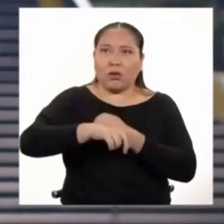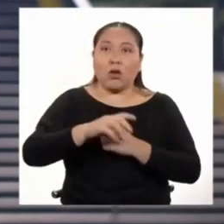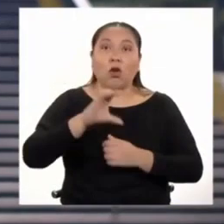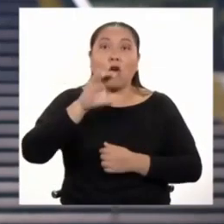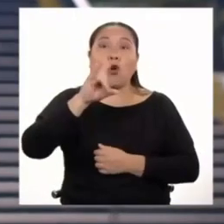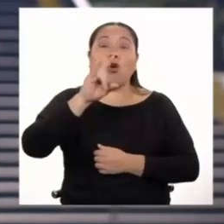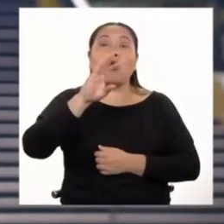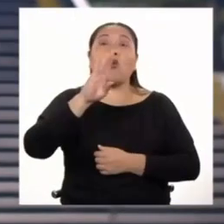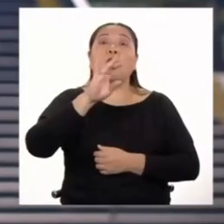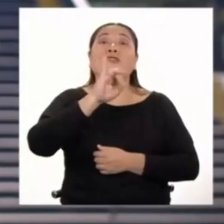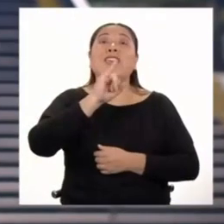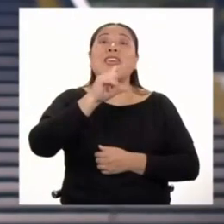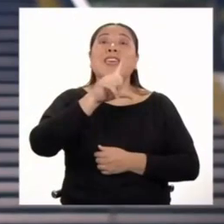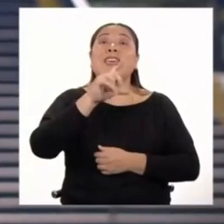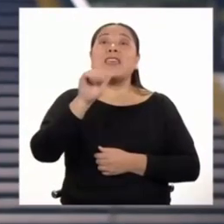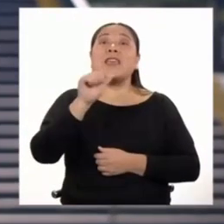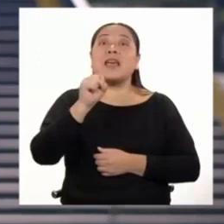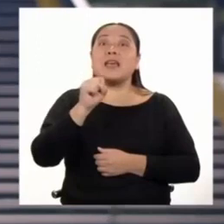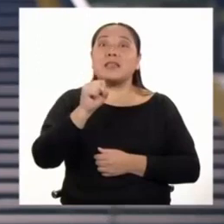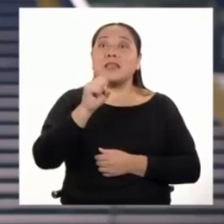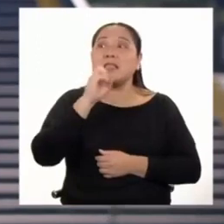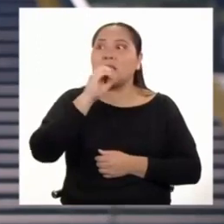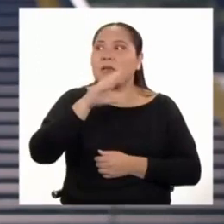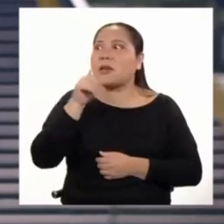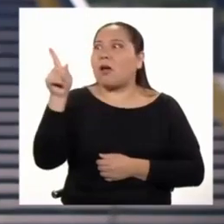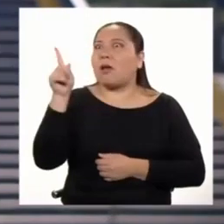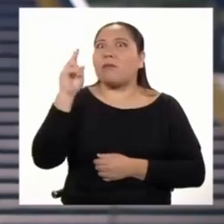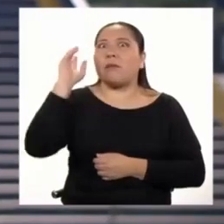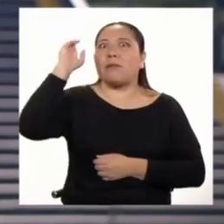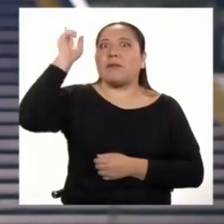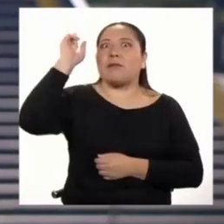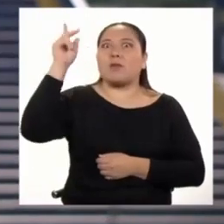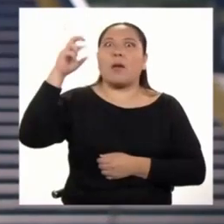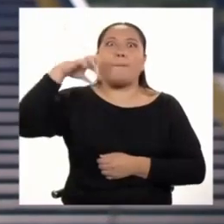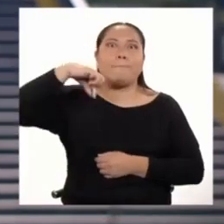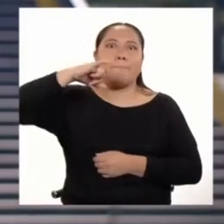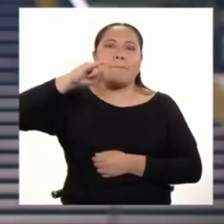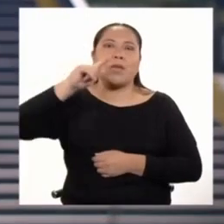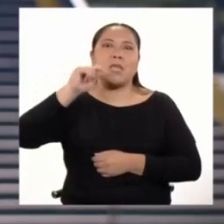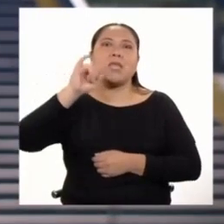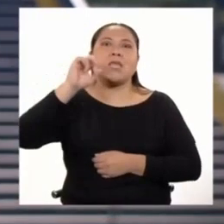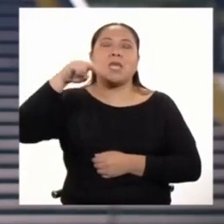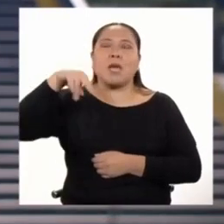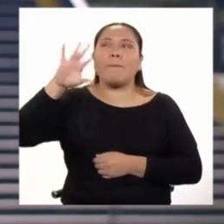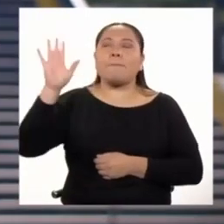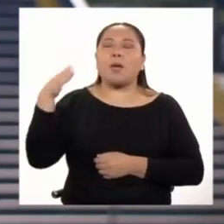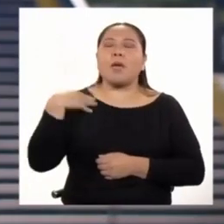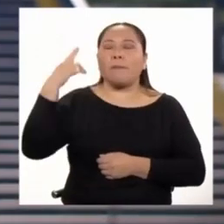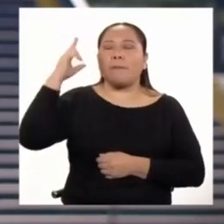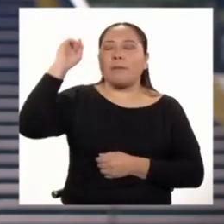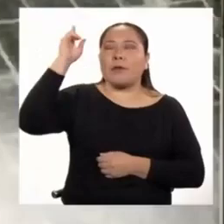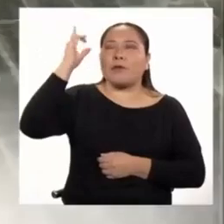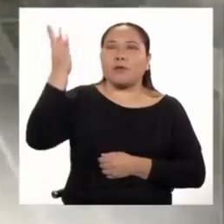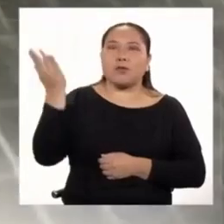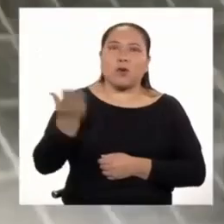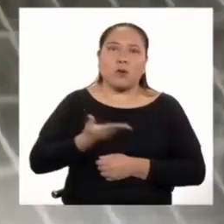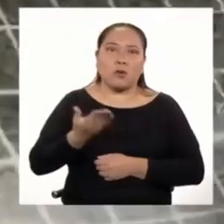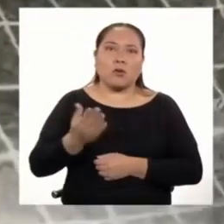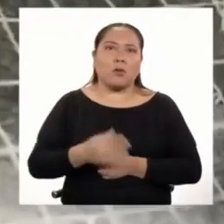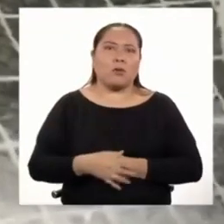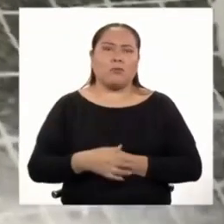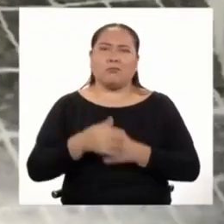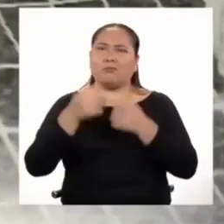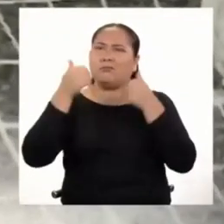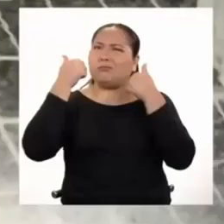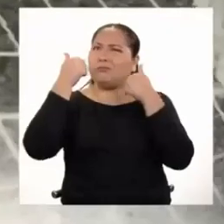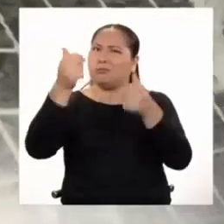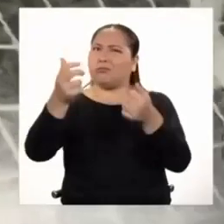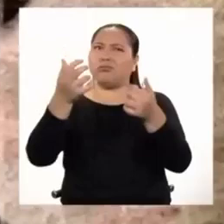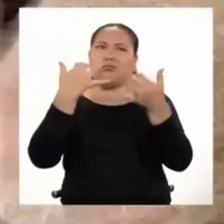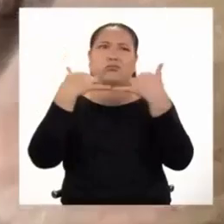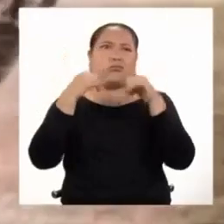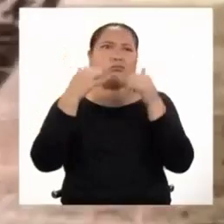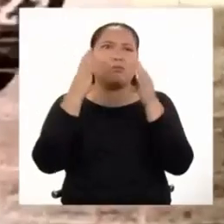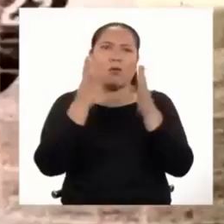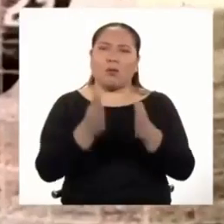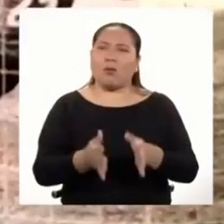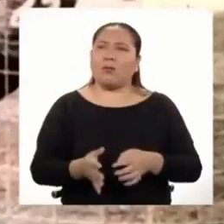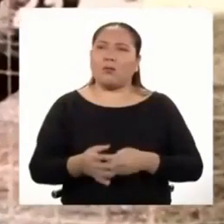Mi maestro en que yo me iluminé fue en Víctor Pitín Segarra, ¿no? Grandes jugadores.